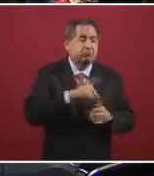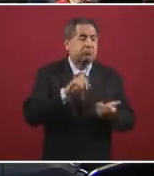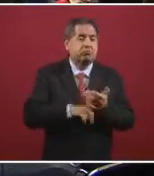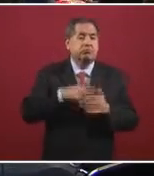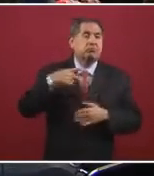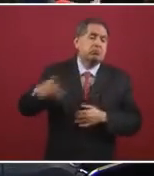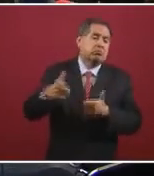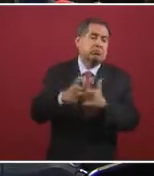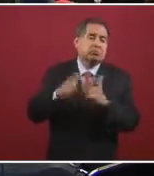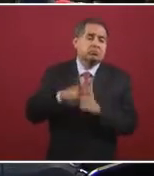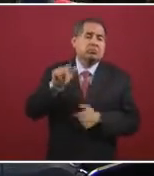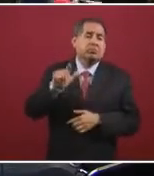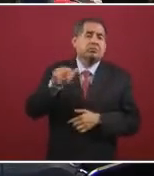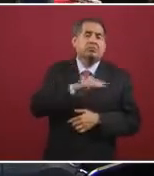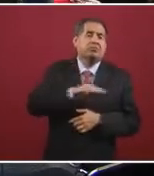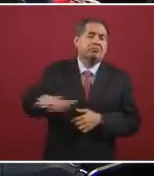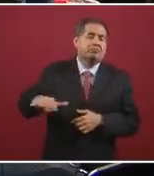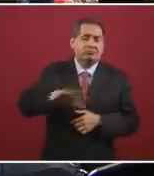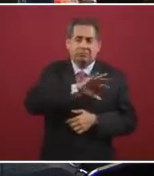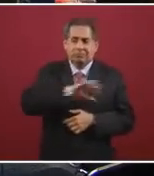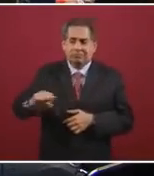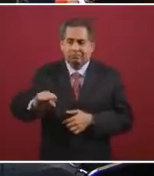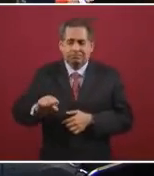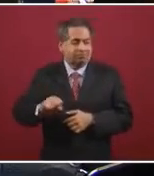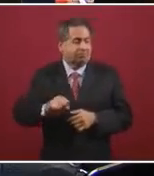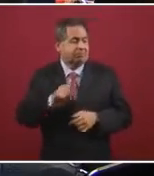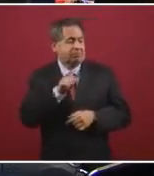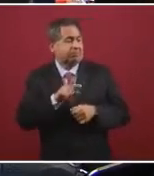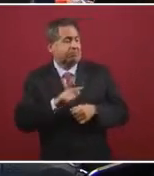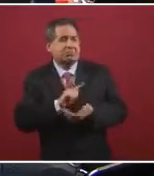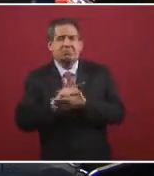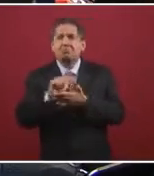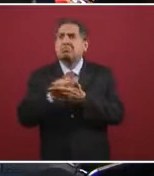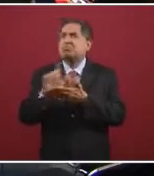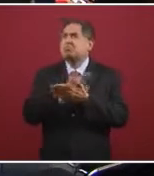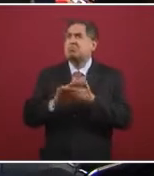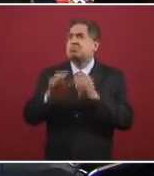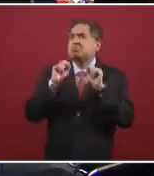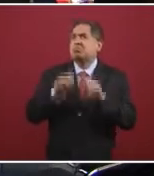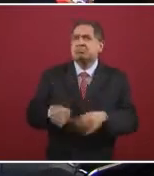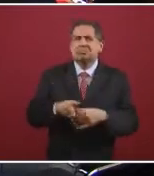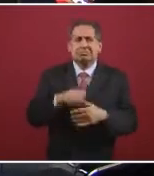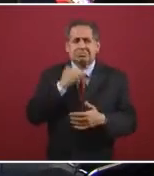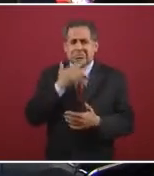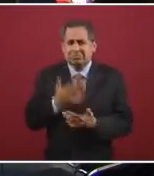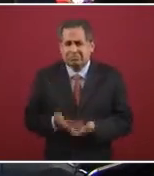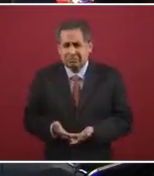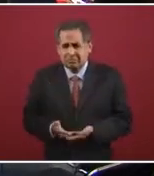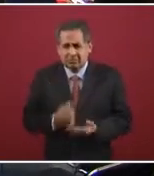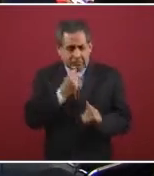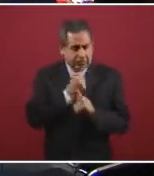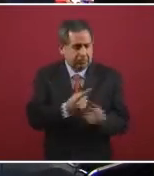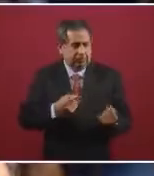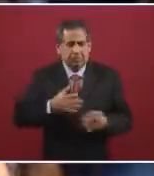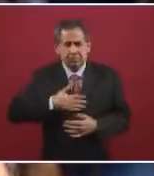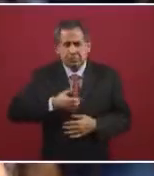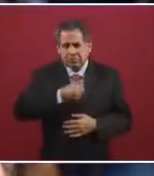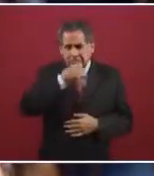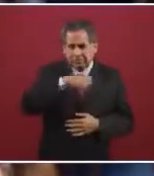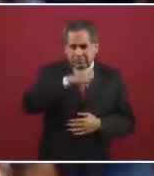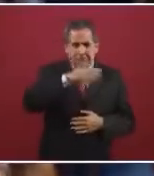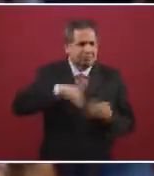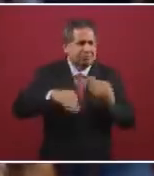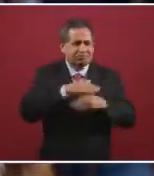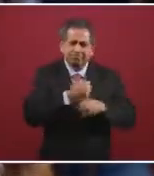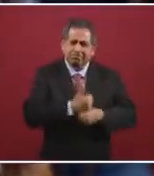grupo Lala, las bañan con agua potable, señor presidente. Y los niños y nuestros ancianos y todos la estamos